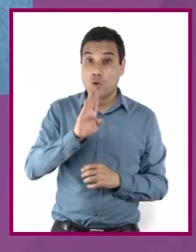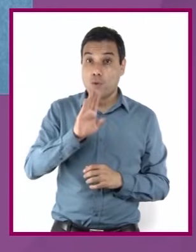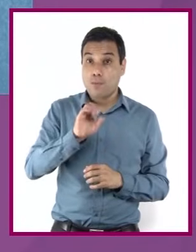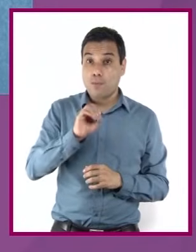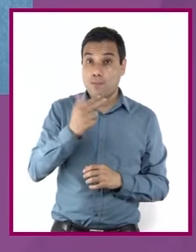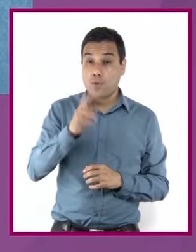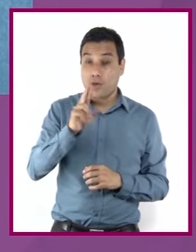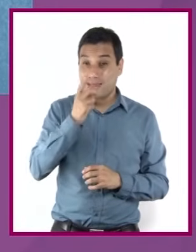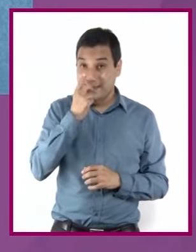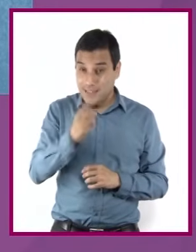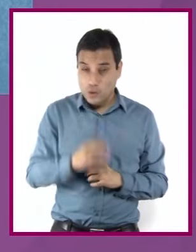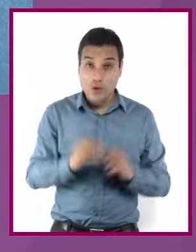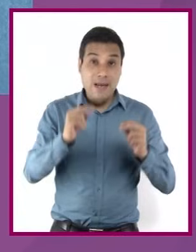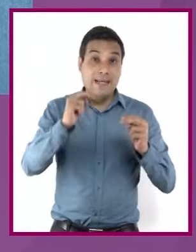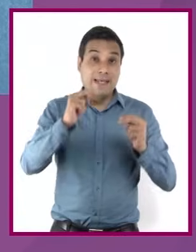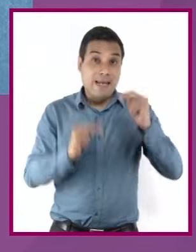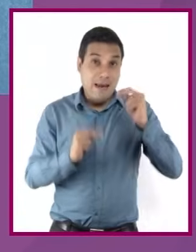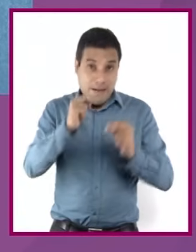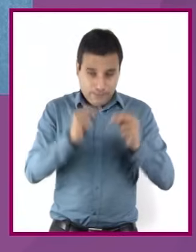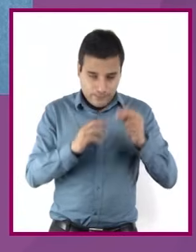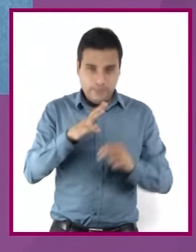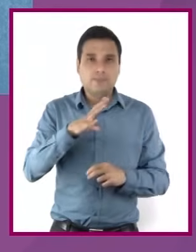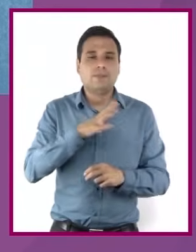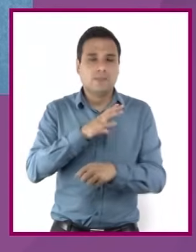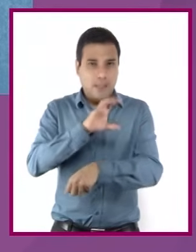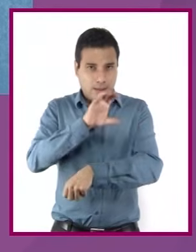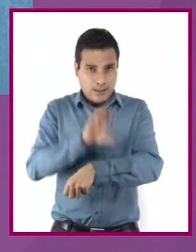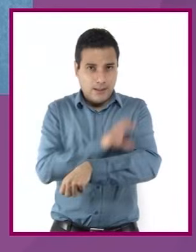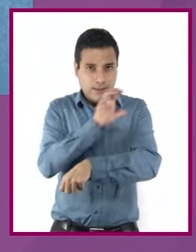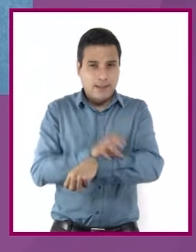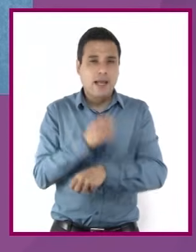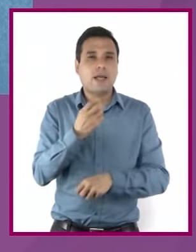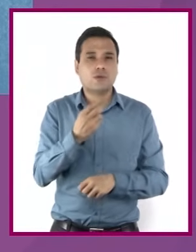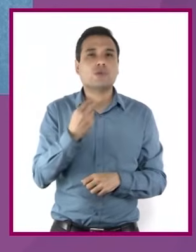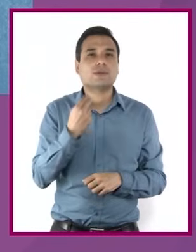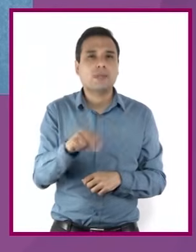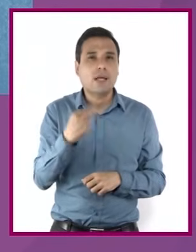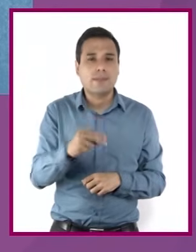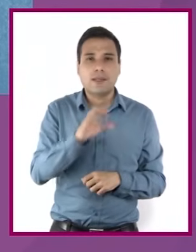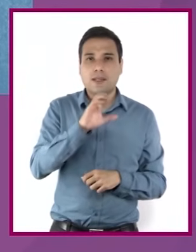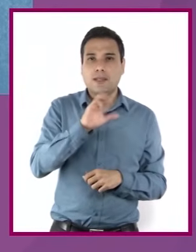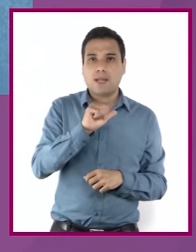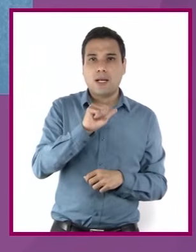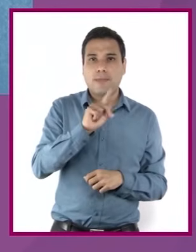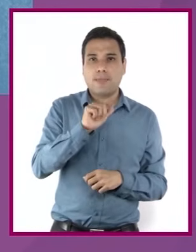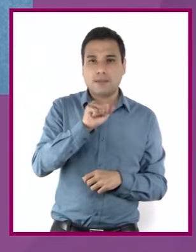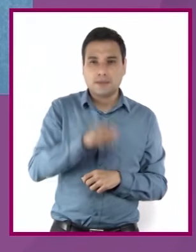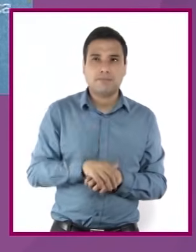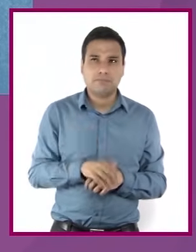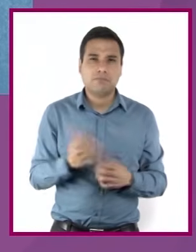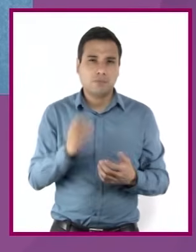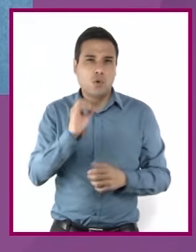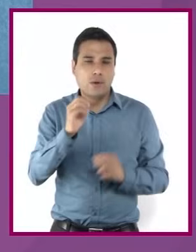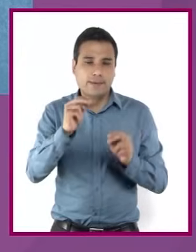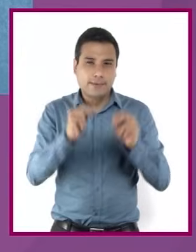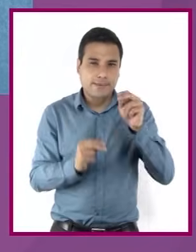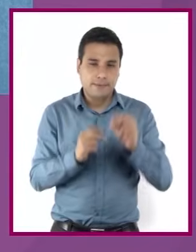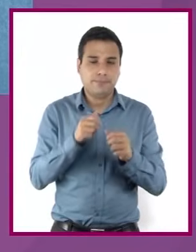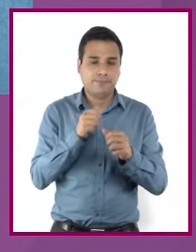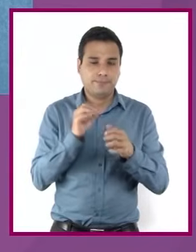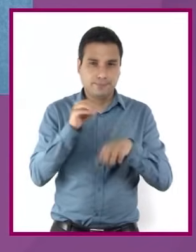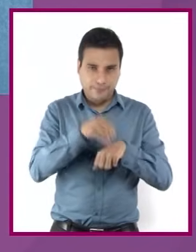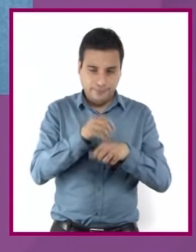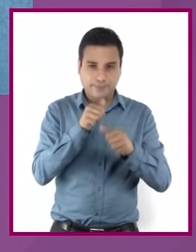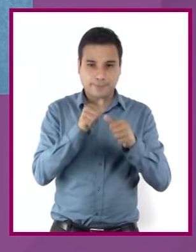órbitas contenían una cantidad de energía. Por esta razón, las llamó capas o niveles y las identificó con letras, por ejemplo,